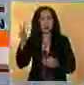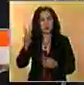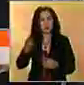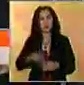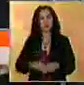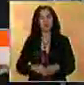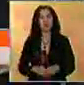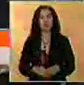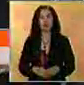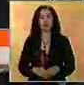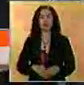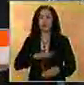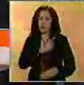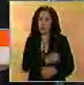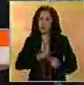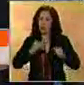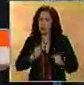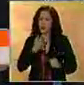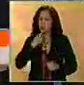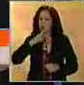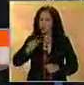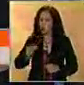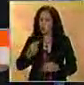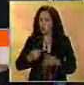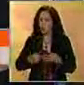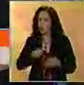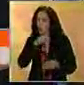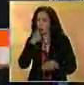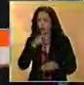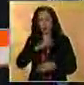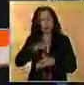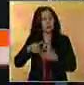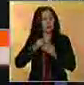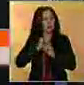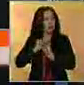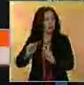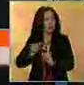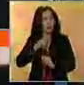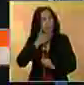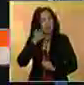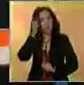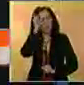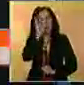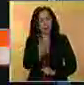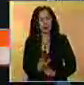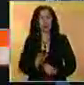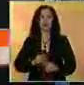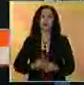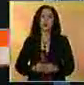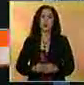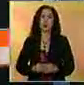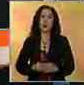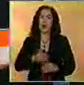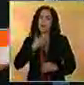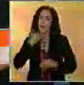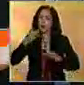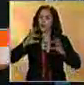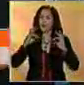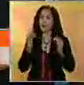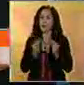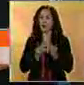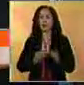Venezuela. Tenemos que ser fuertes y decirle no a esa cosa de una vez por todas para que sea mejor ciudadano, tener una mejor